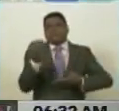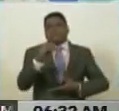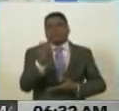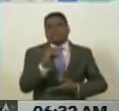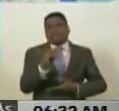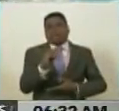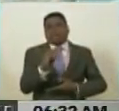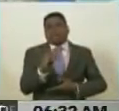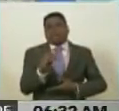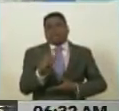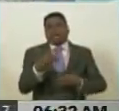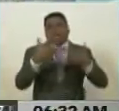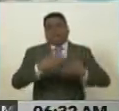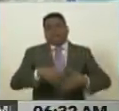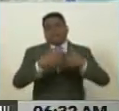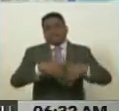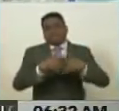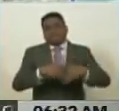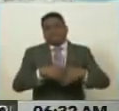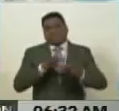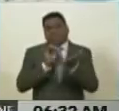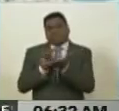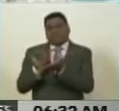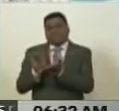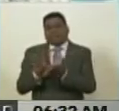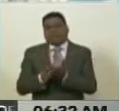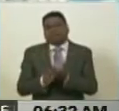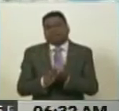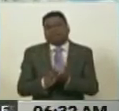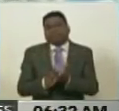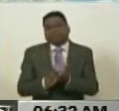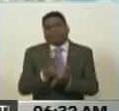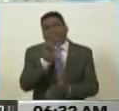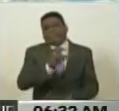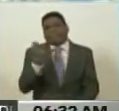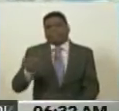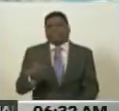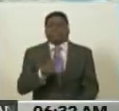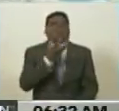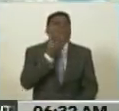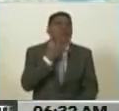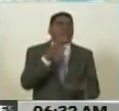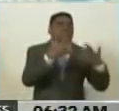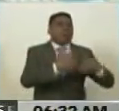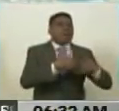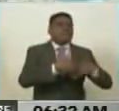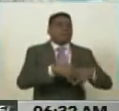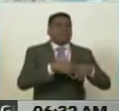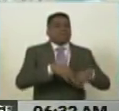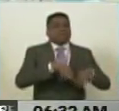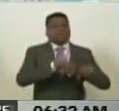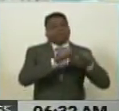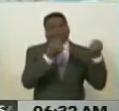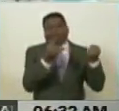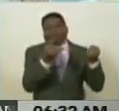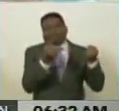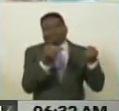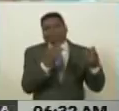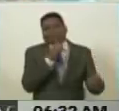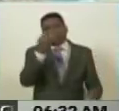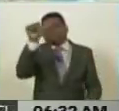anuncio de los señores de FD Cámara de que van a tirar empresas a la quiebra, de que van a buscar ese empleo. Si esto llegara a